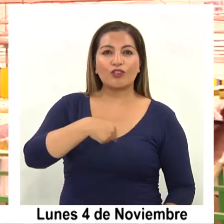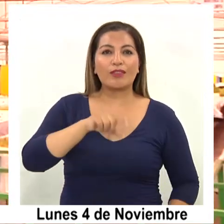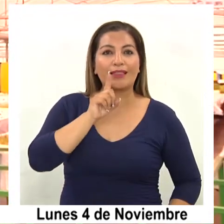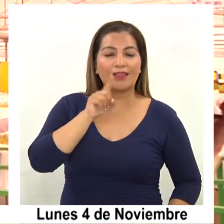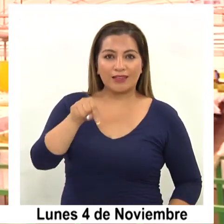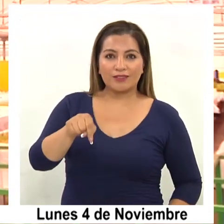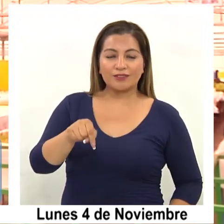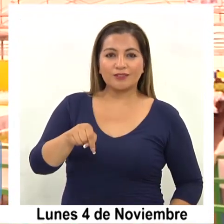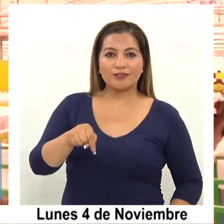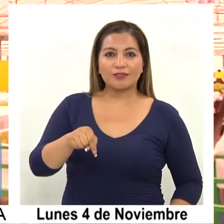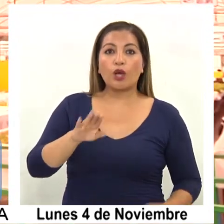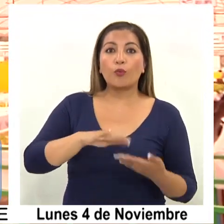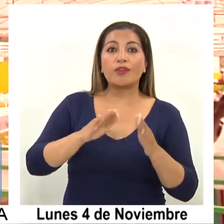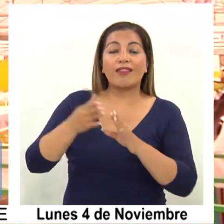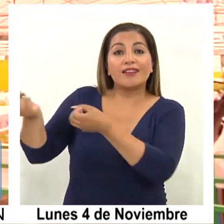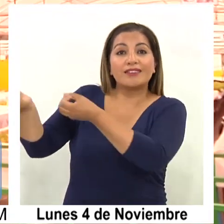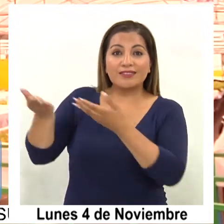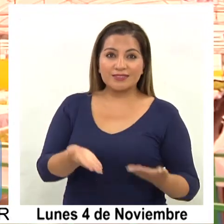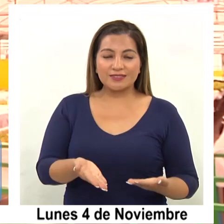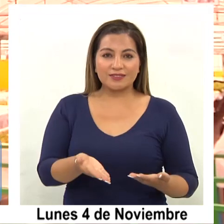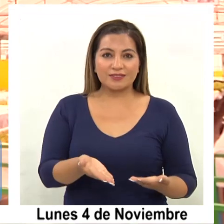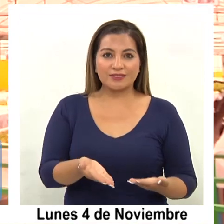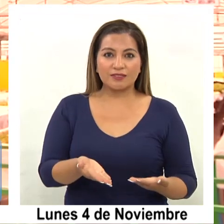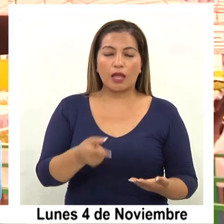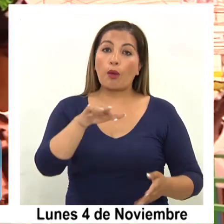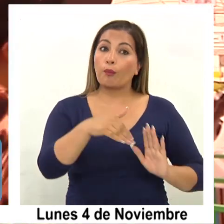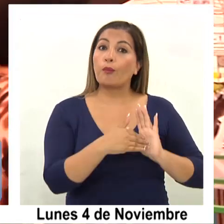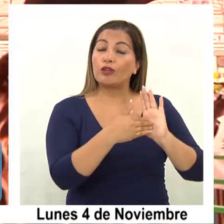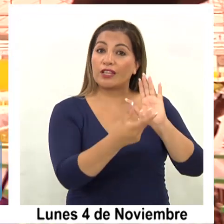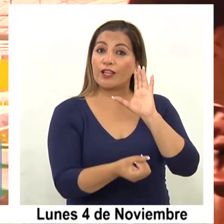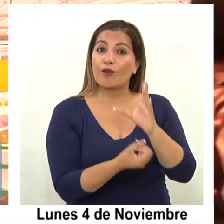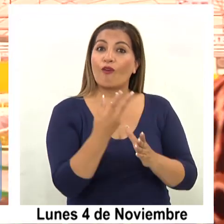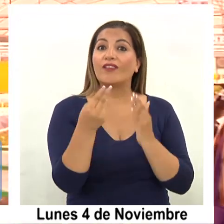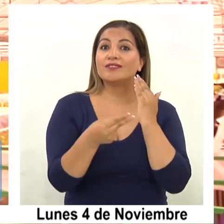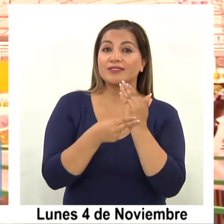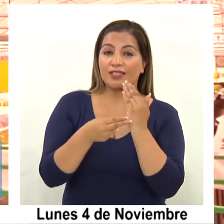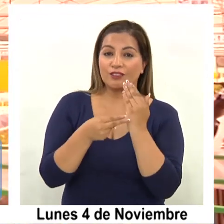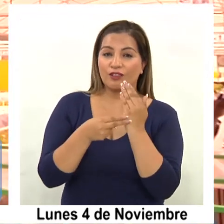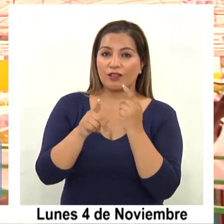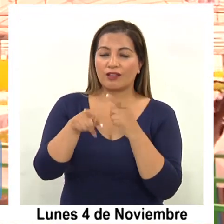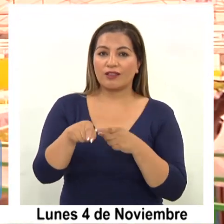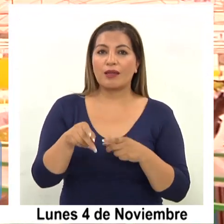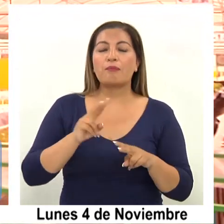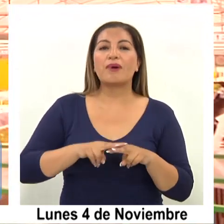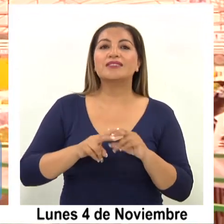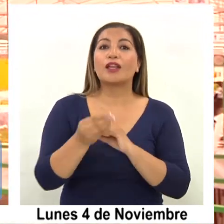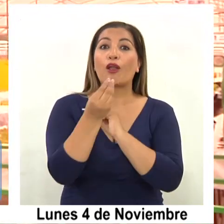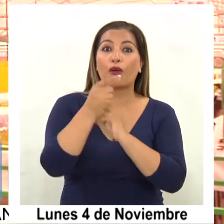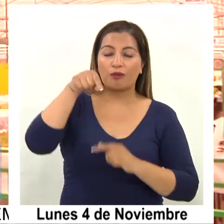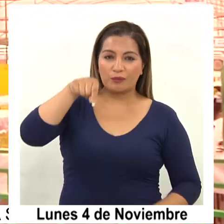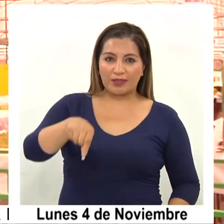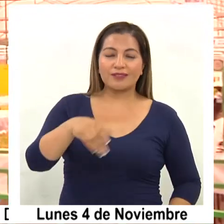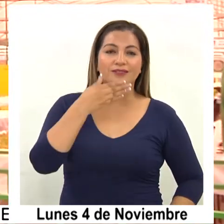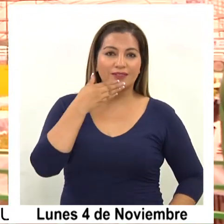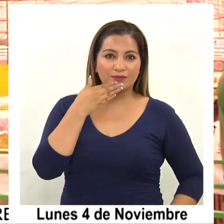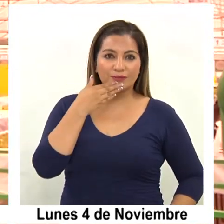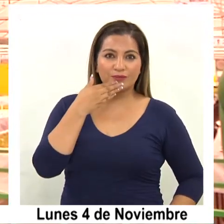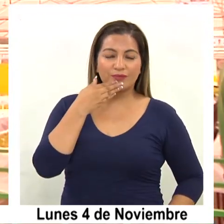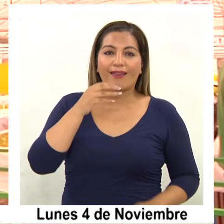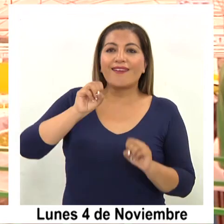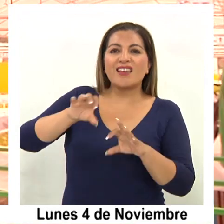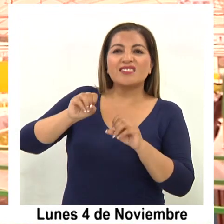tenemos que recibir a la comunidad, demostrarles esta nueva tecnología para producir alimento y, obviamente,